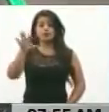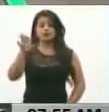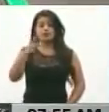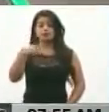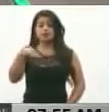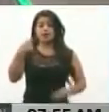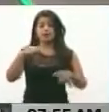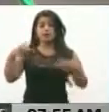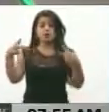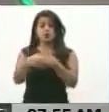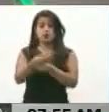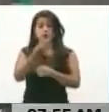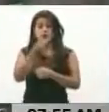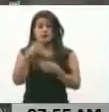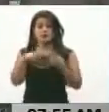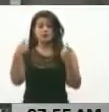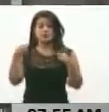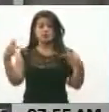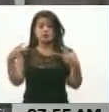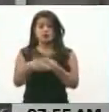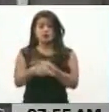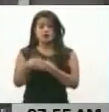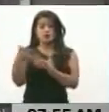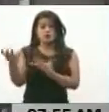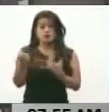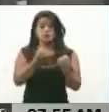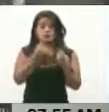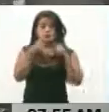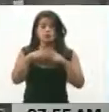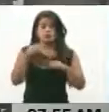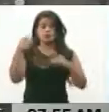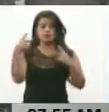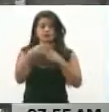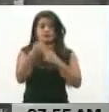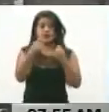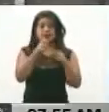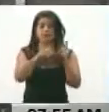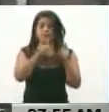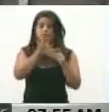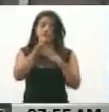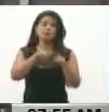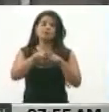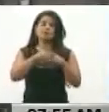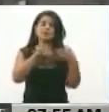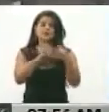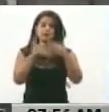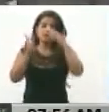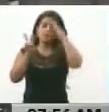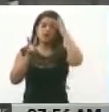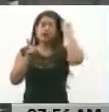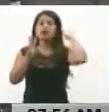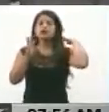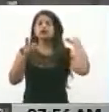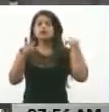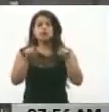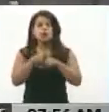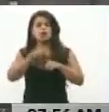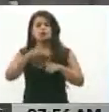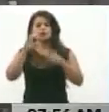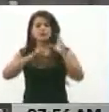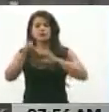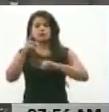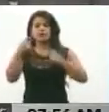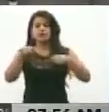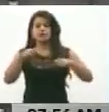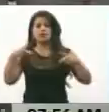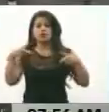los alimentos, los ingresos por el petróleo, a nosotros, los científicos que creemos en esta patria, nos quieren cortar nuestra